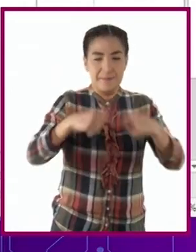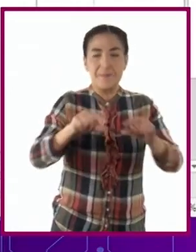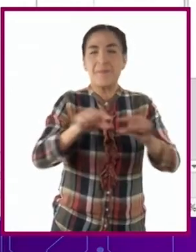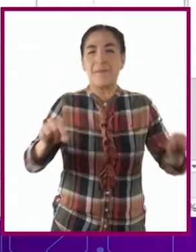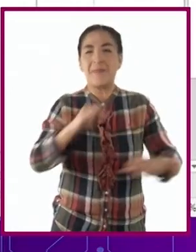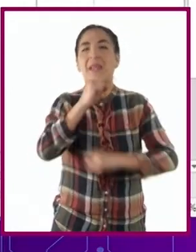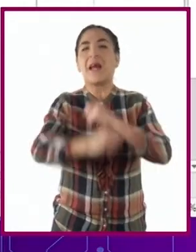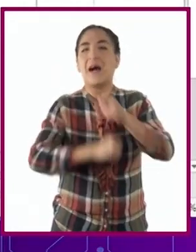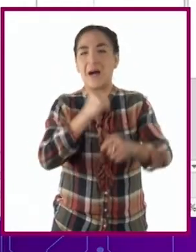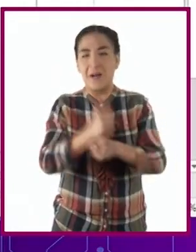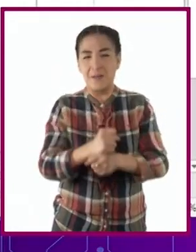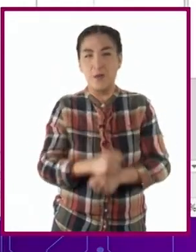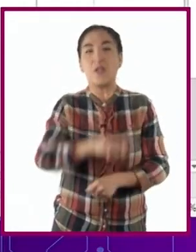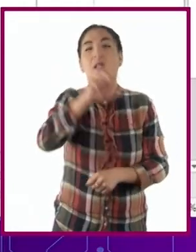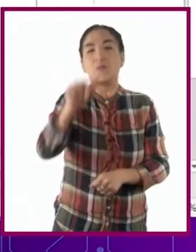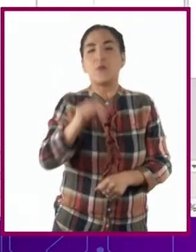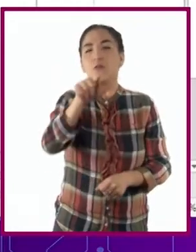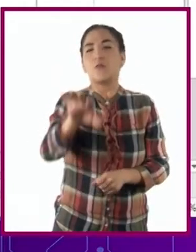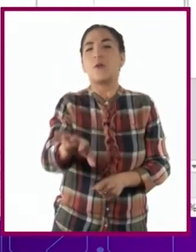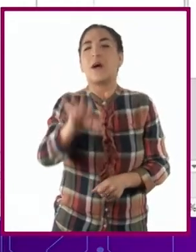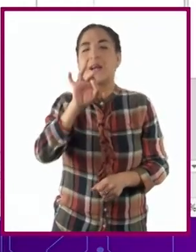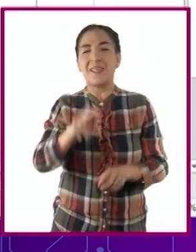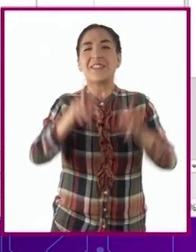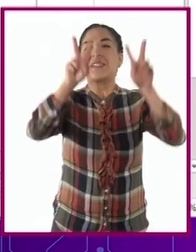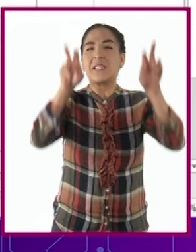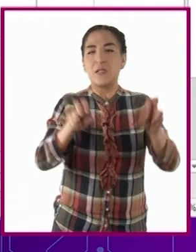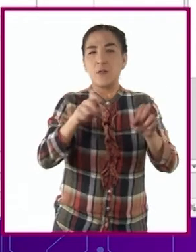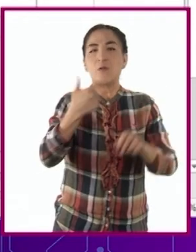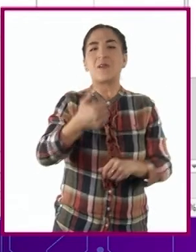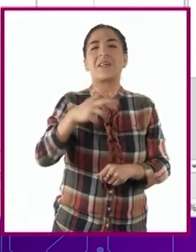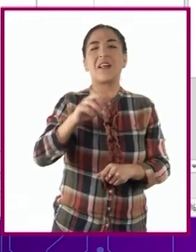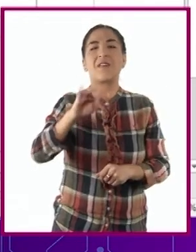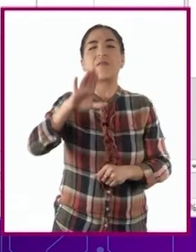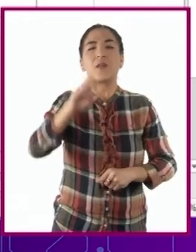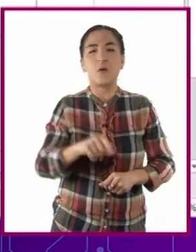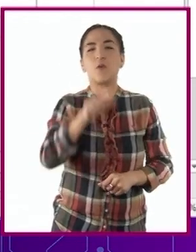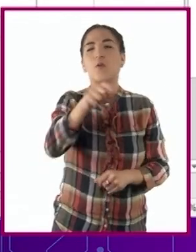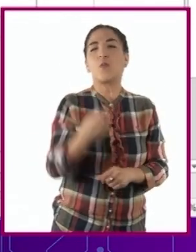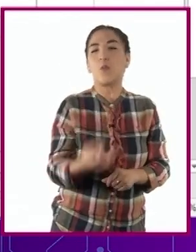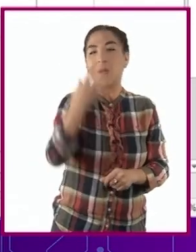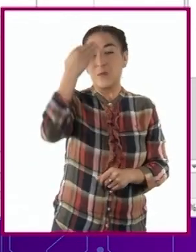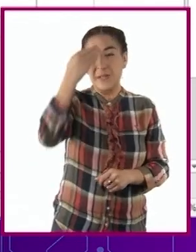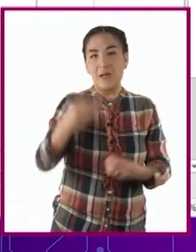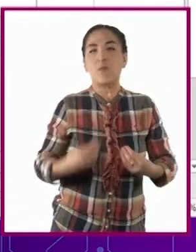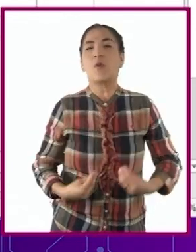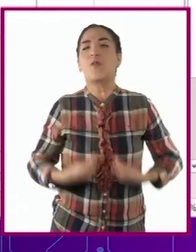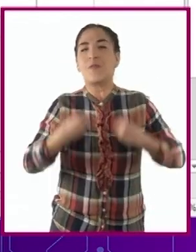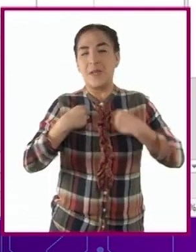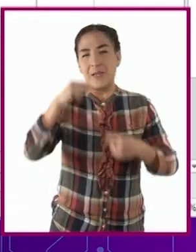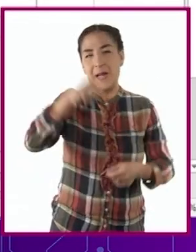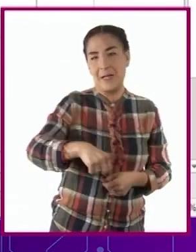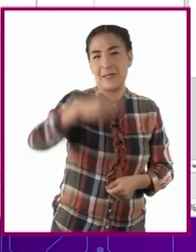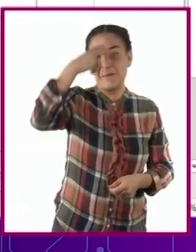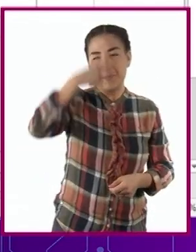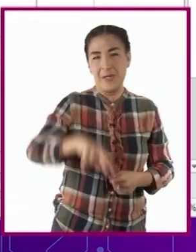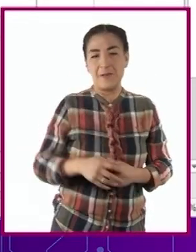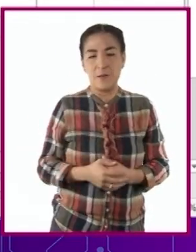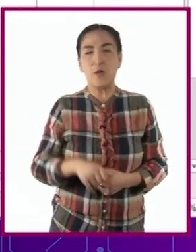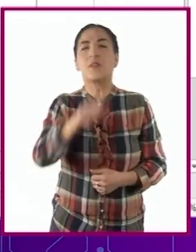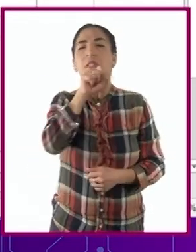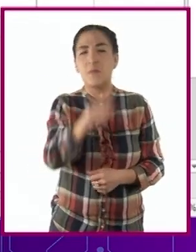continuación, seleccionamos Título del gráfico, donde anotamos Esperanza de vida en México.